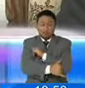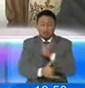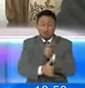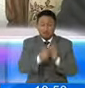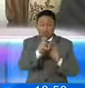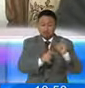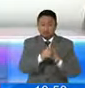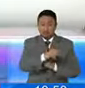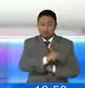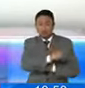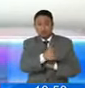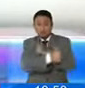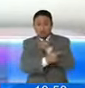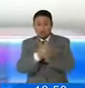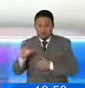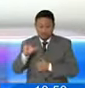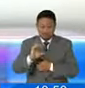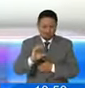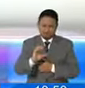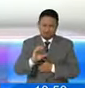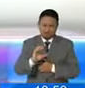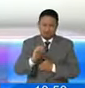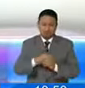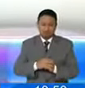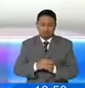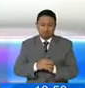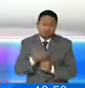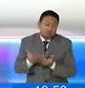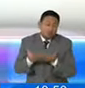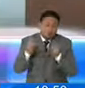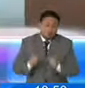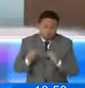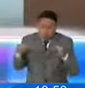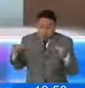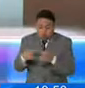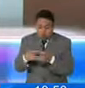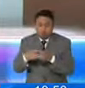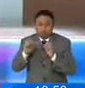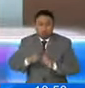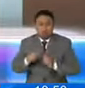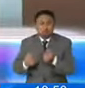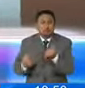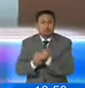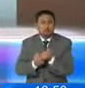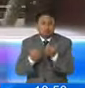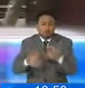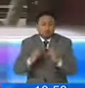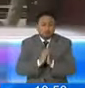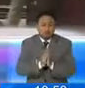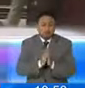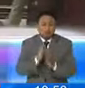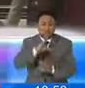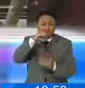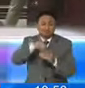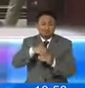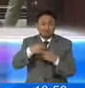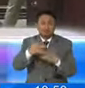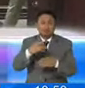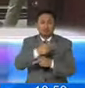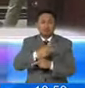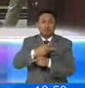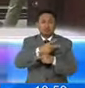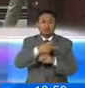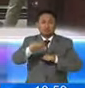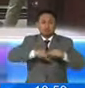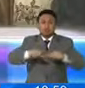para la inversión. No descartan que de lograr conformarse como bancada, se impulse la posibilidad de pedir un puesto dentro del Consejo Administrativo